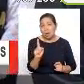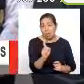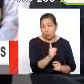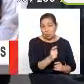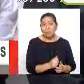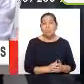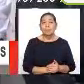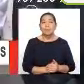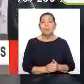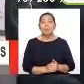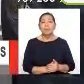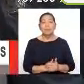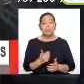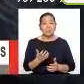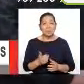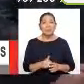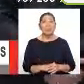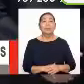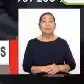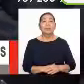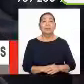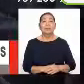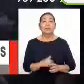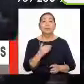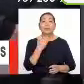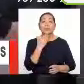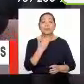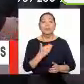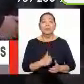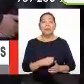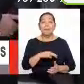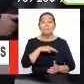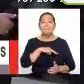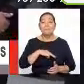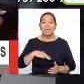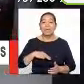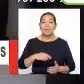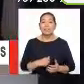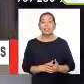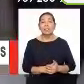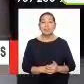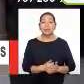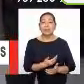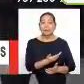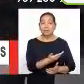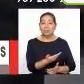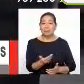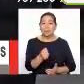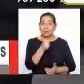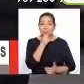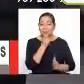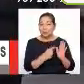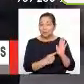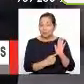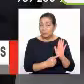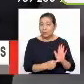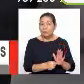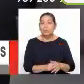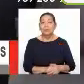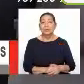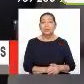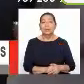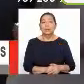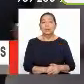ustedes. Adelante. Muchas gracias, señor ministro. Señores periodistas, vamos a hacer la presentación